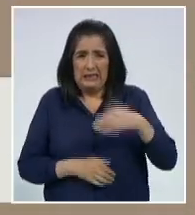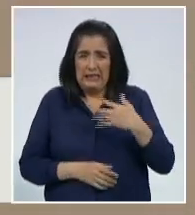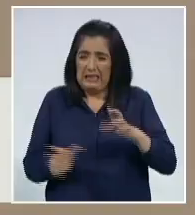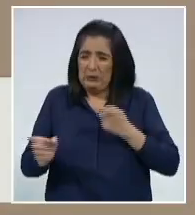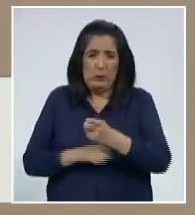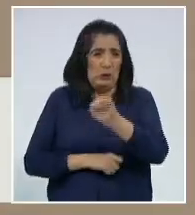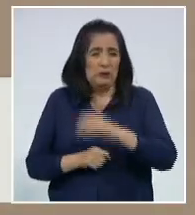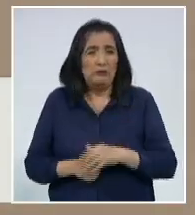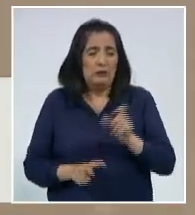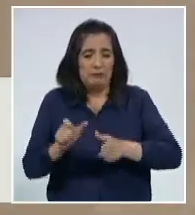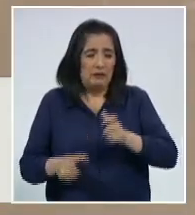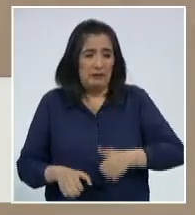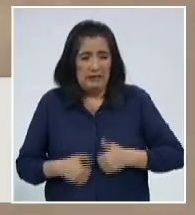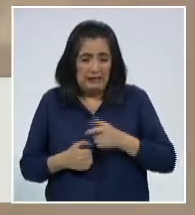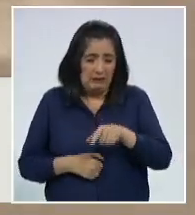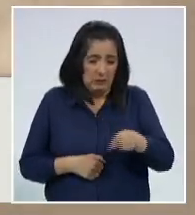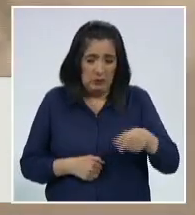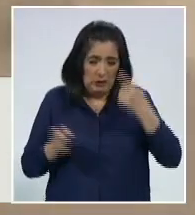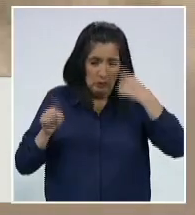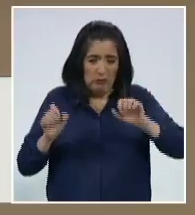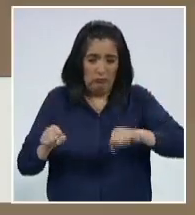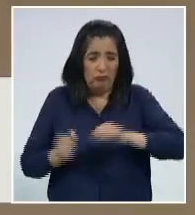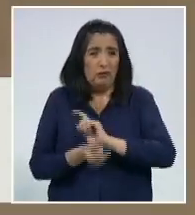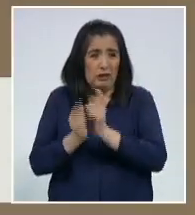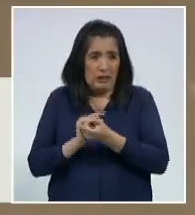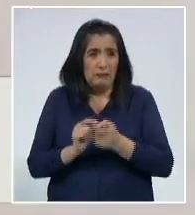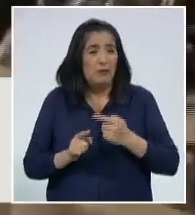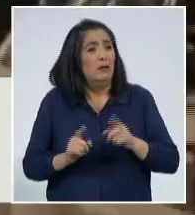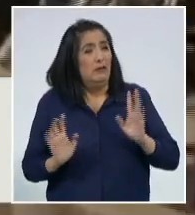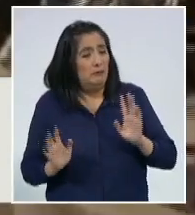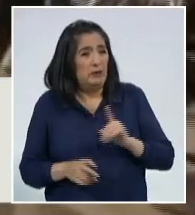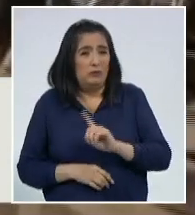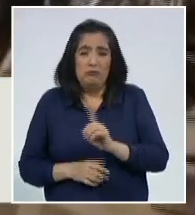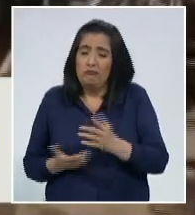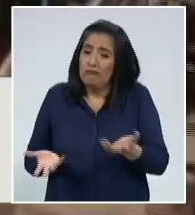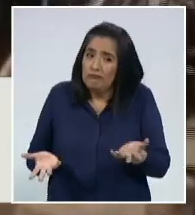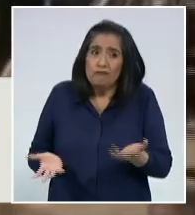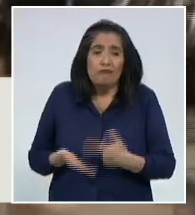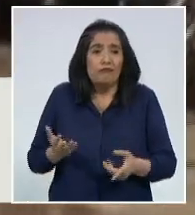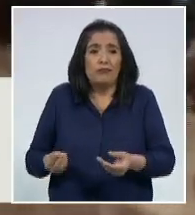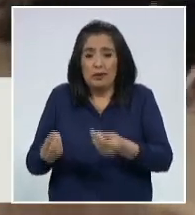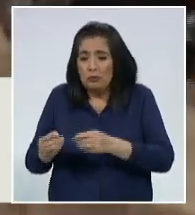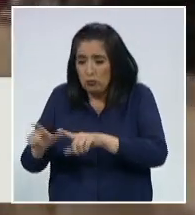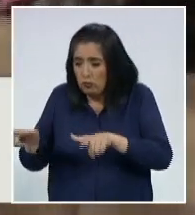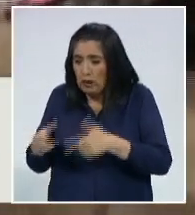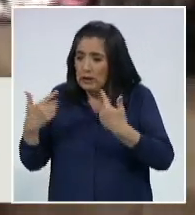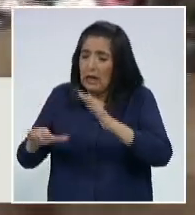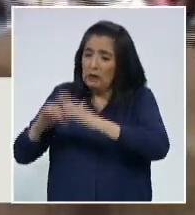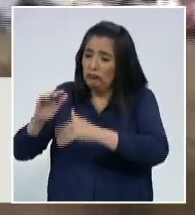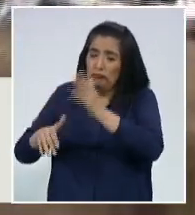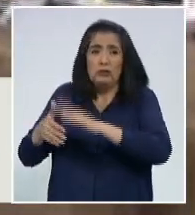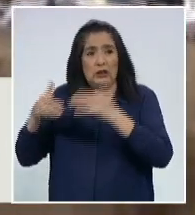afectadas. Los vecinos están de acuerdo con la reubicación, pero dicen que no lo harán a menos que les den un lugar ya construido y con